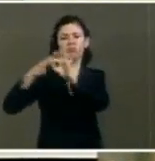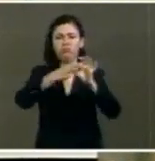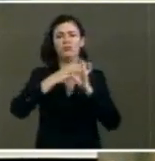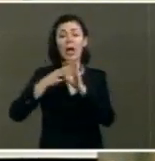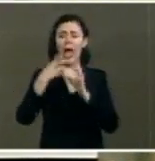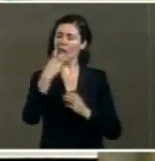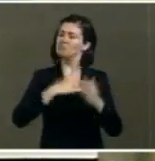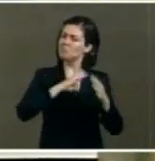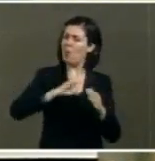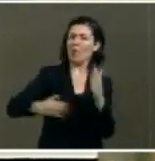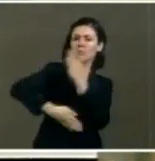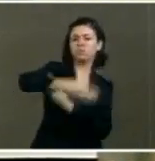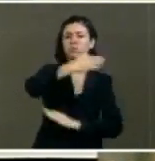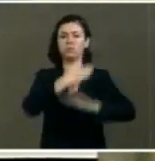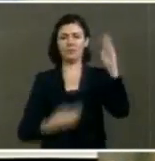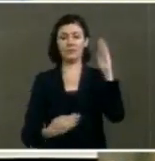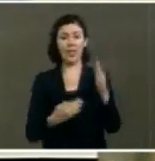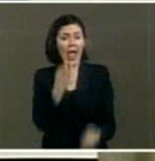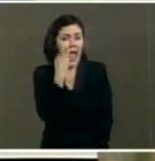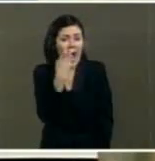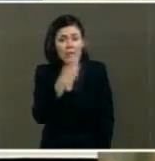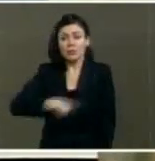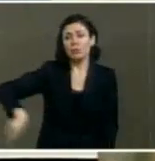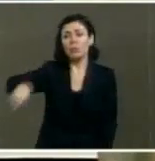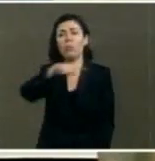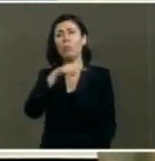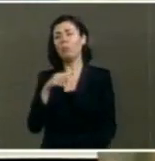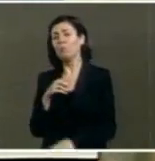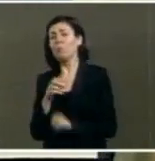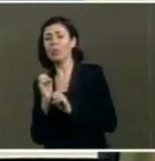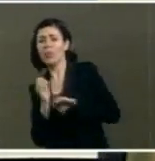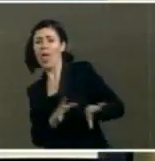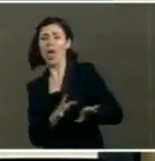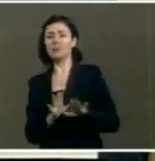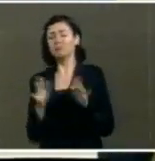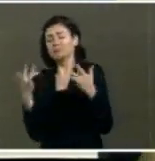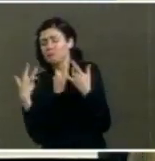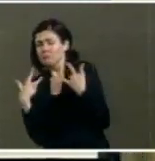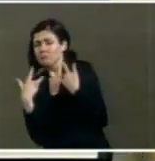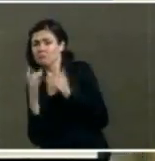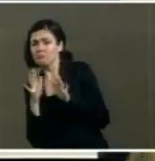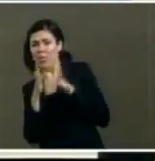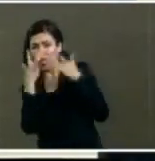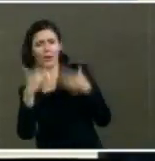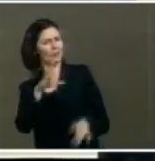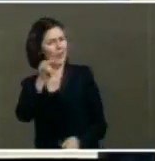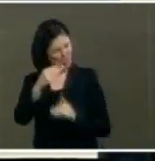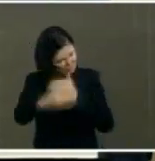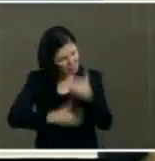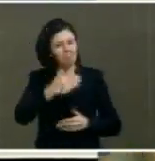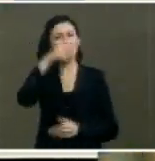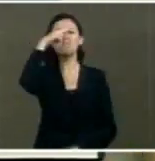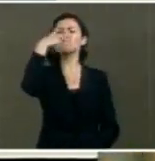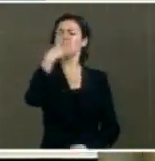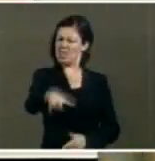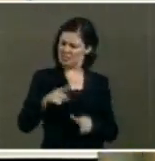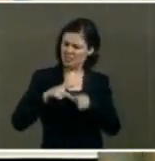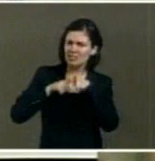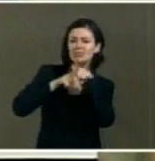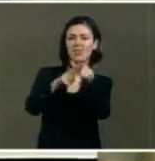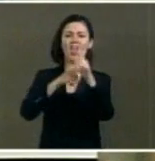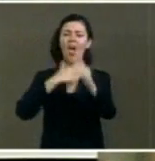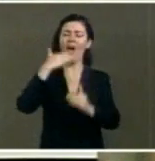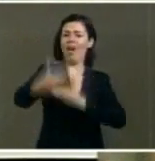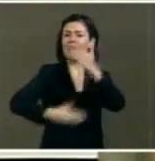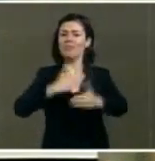superarlas. Esta no es la excepción. México saldrá adelante. Sigamos adelante.